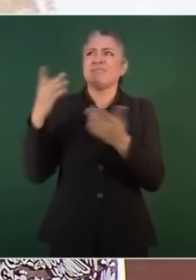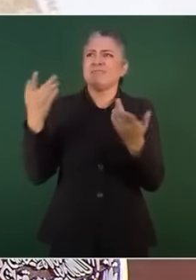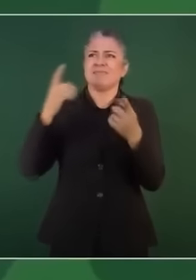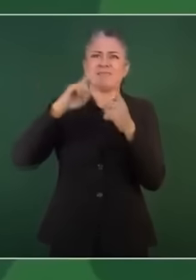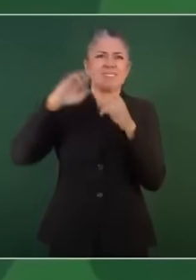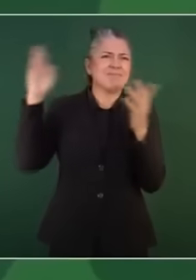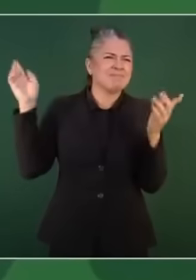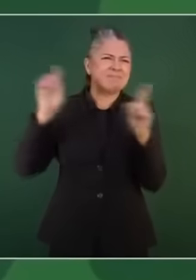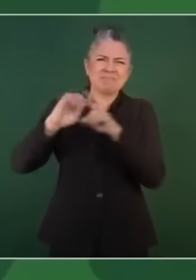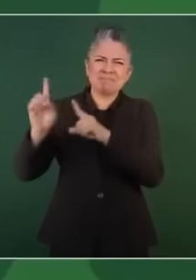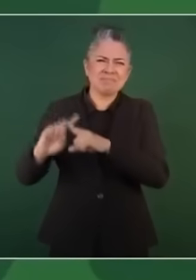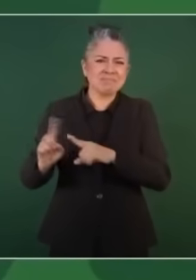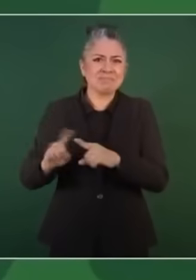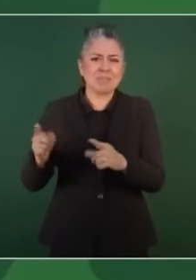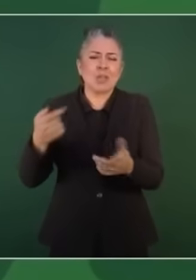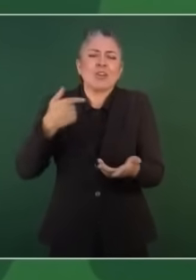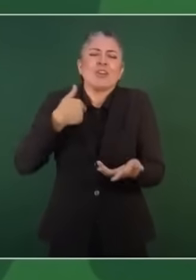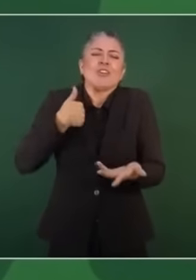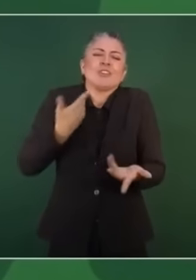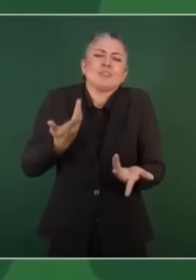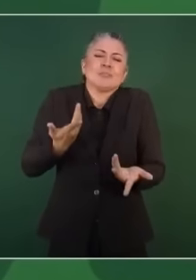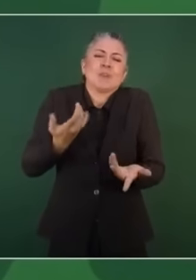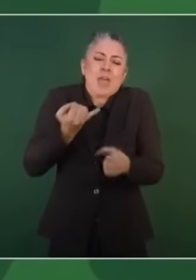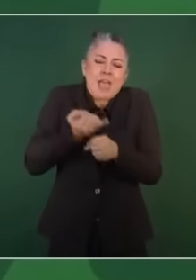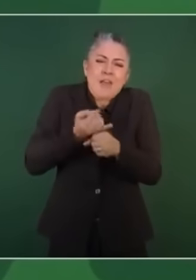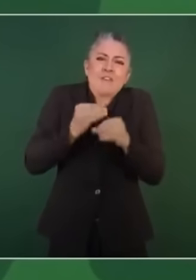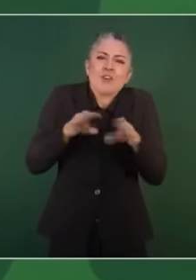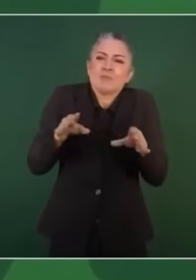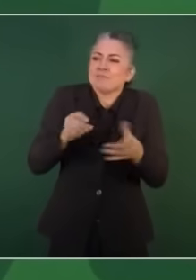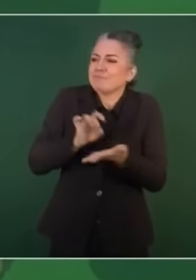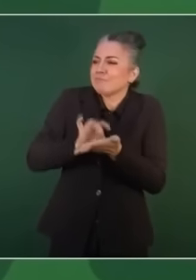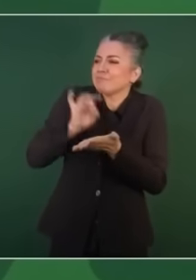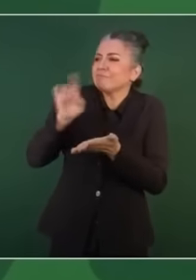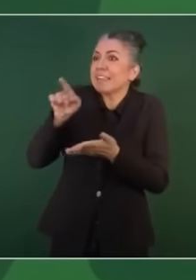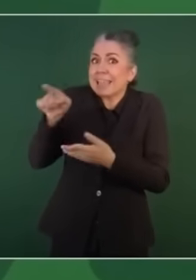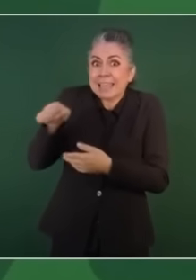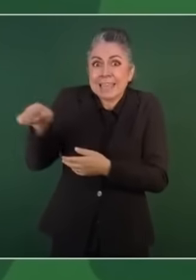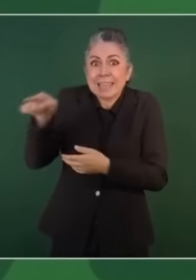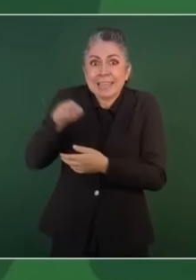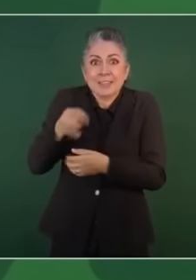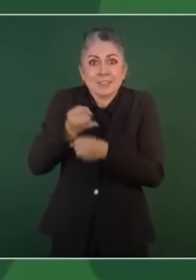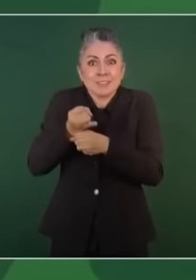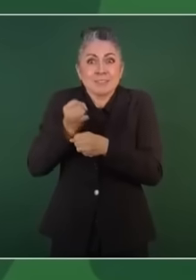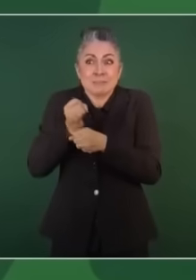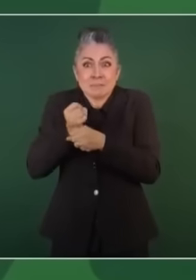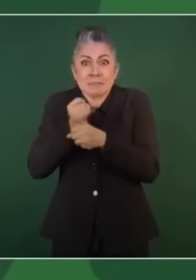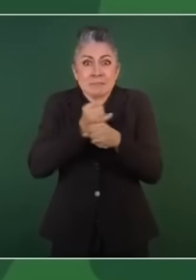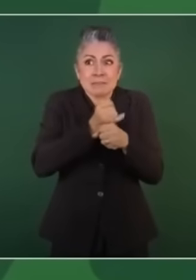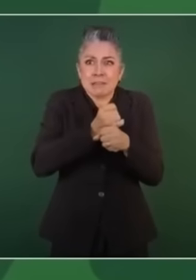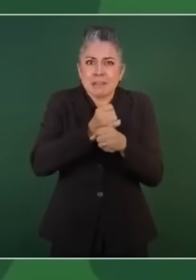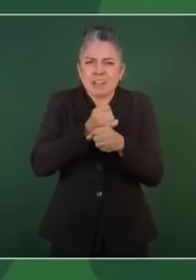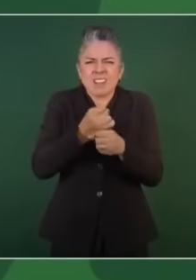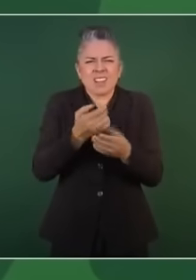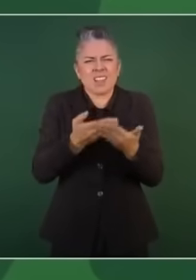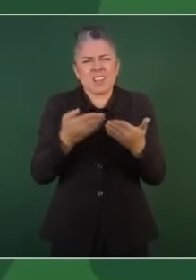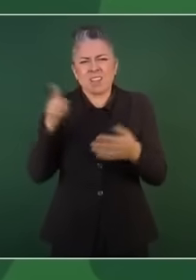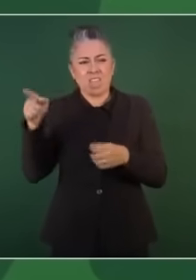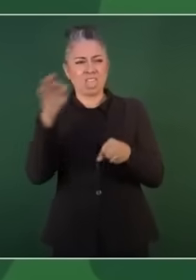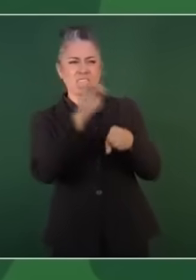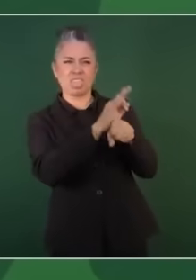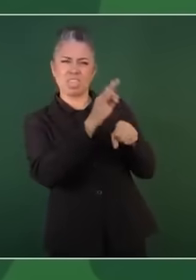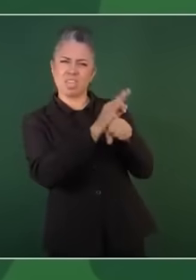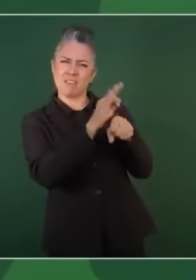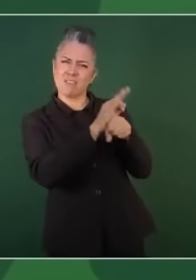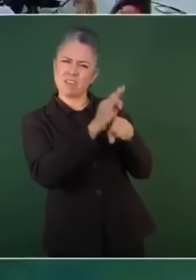Si yo les mandé la información para que ellos investigaran, ya resulta que están defendiendo